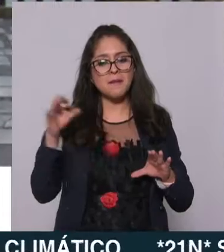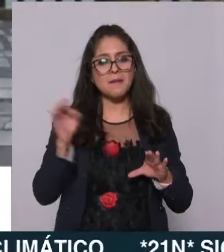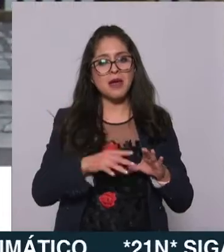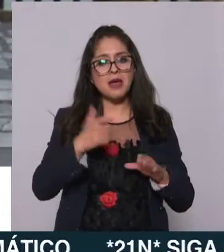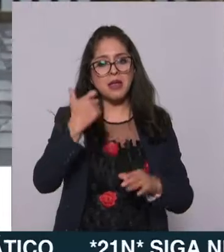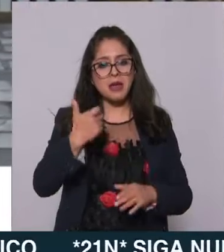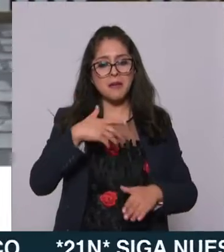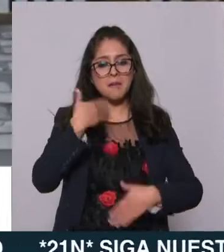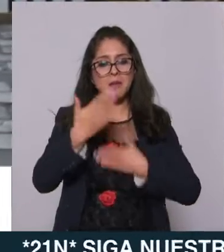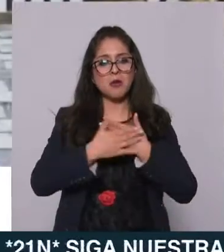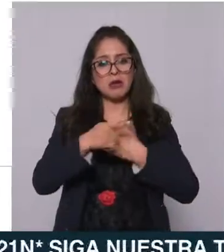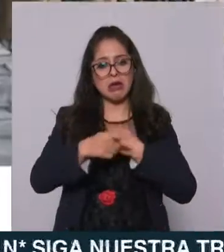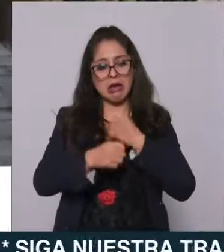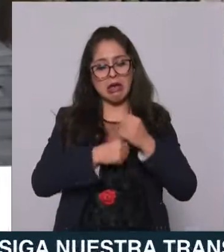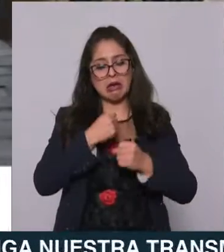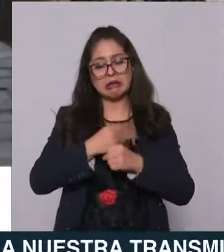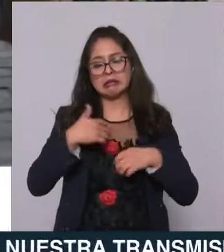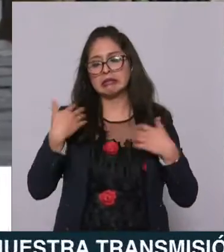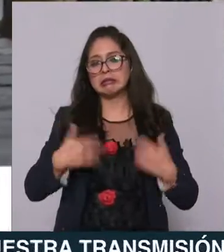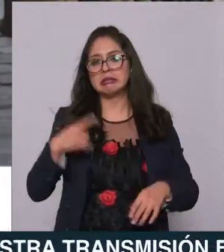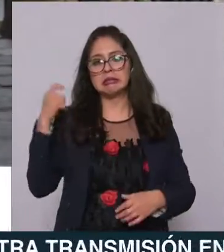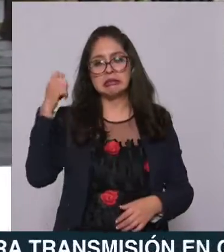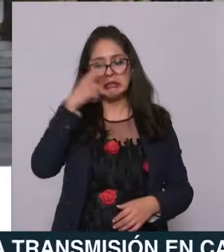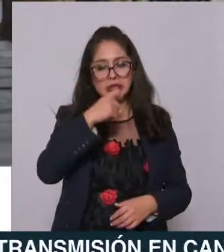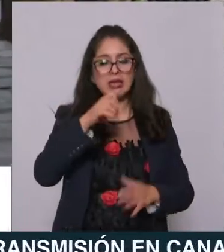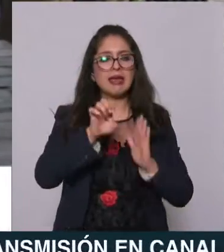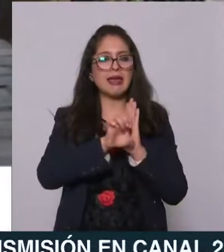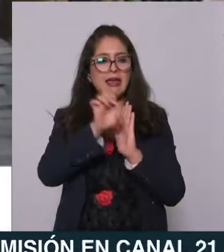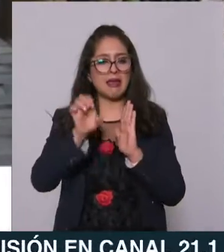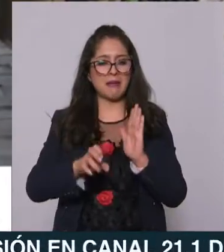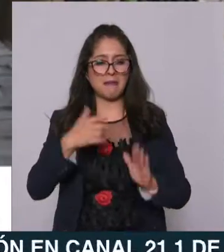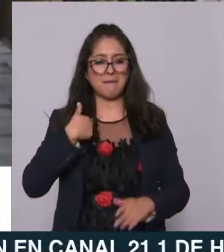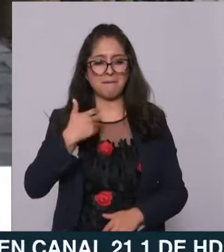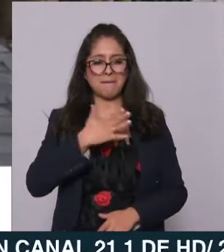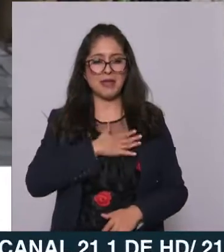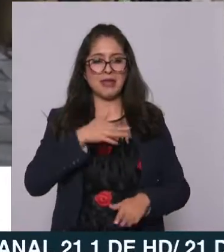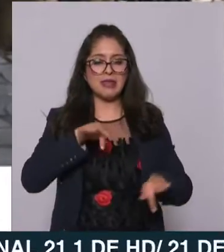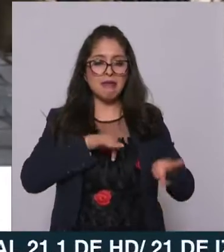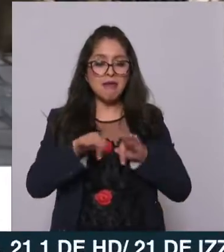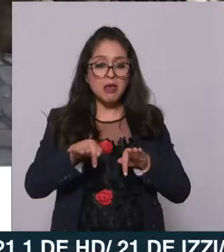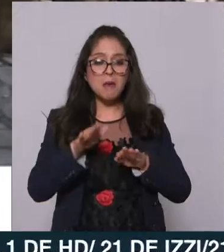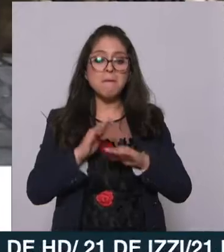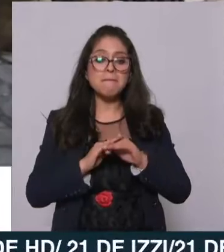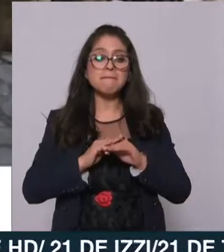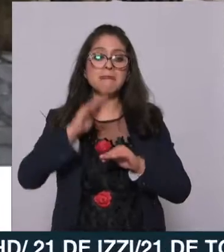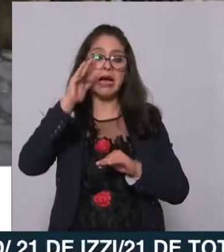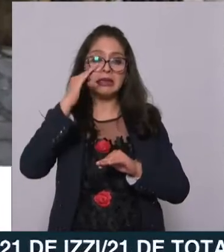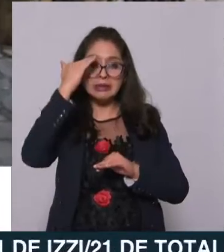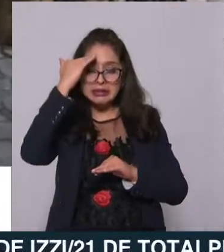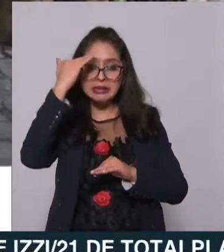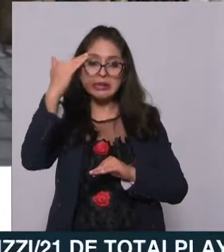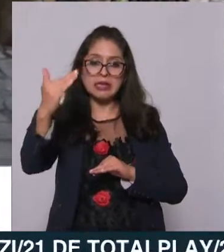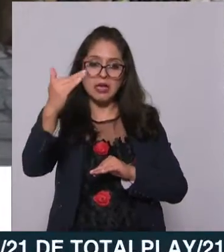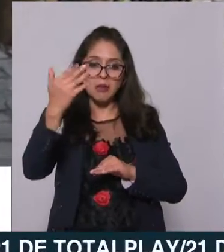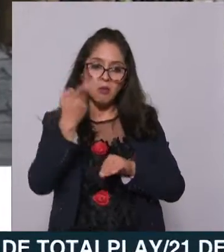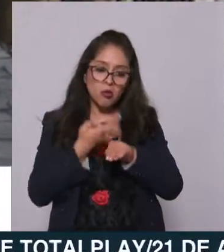creo que se va a venir este año. Por ejemplo, en mi trabajo, venir a trabajar, doblar